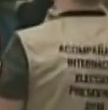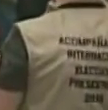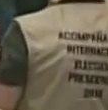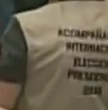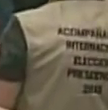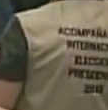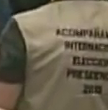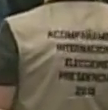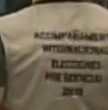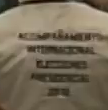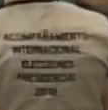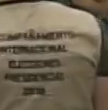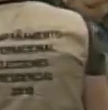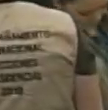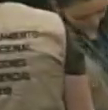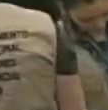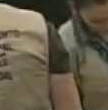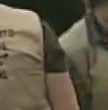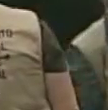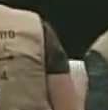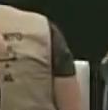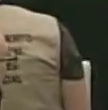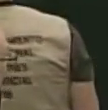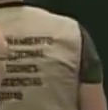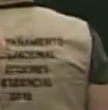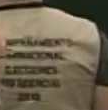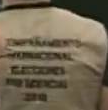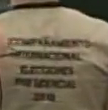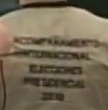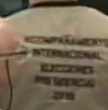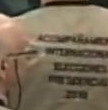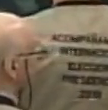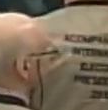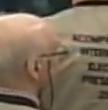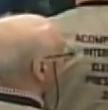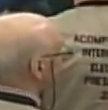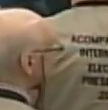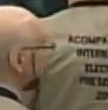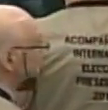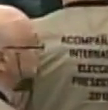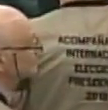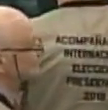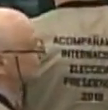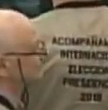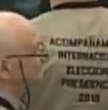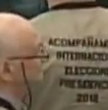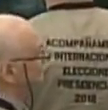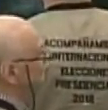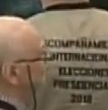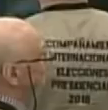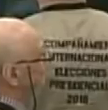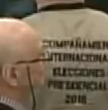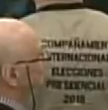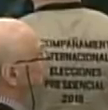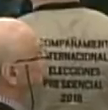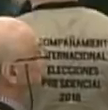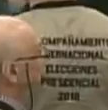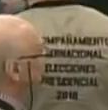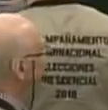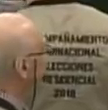de votación, centros electorales, que ratifica la disposición de la Revolución Bolivariana y del Ejecutivo Nacional